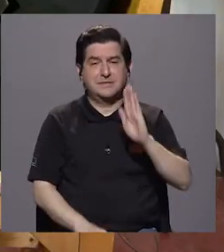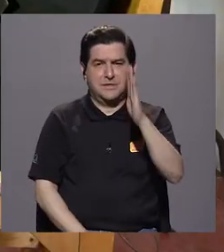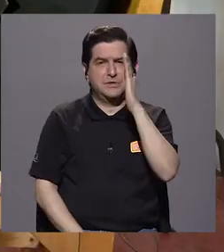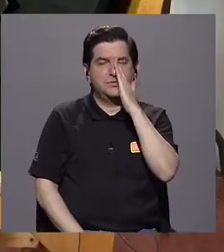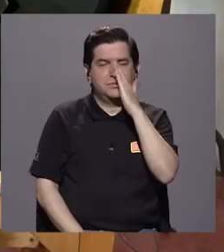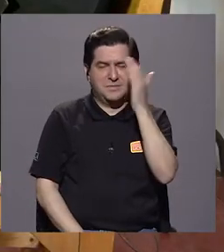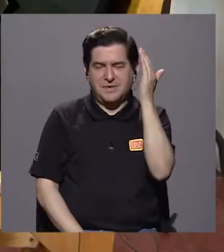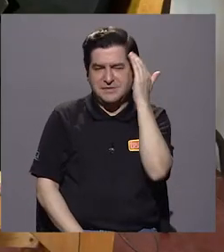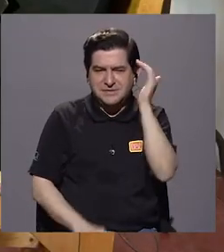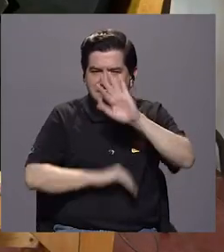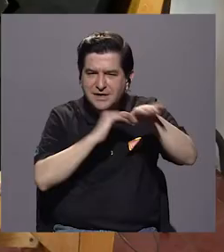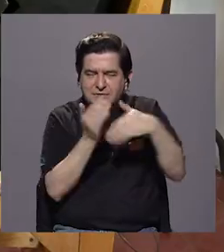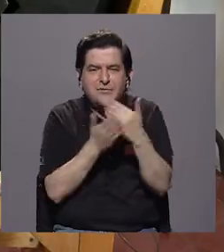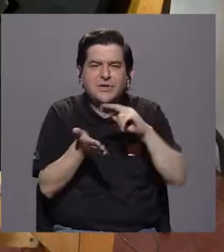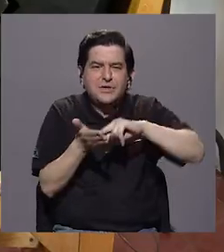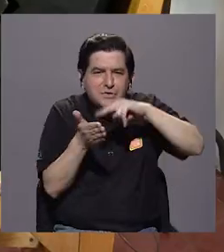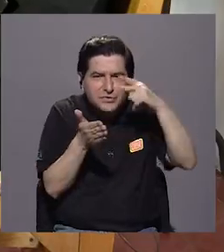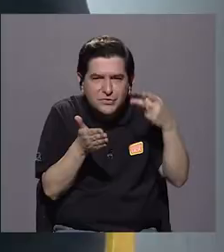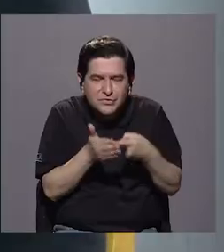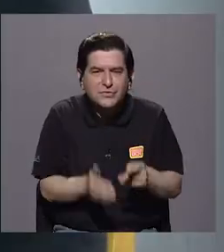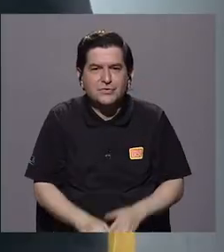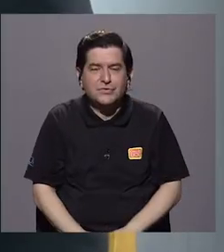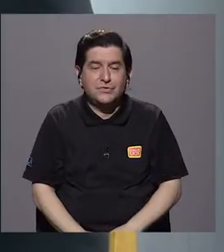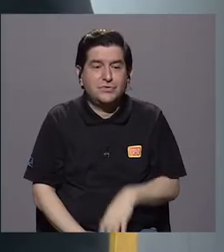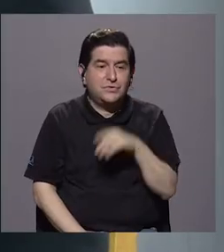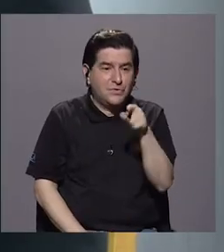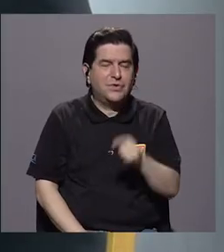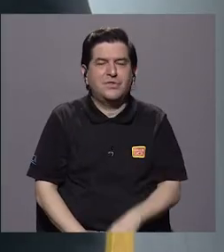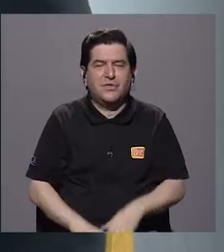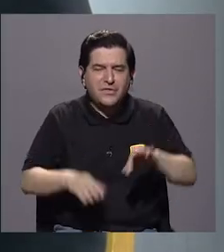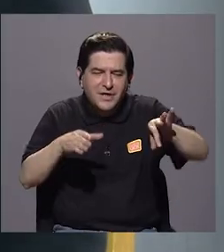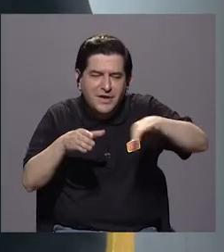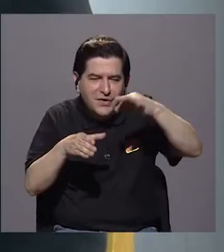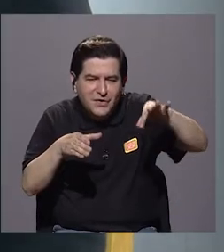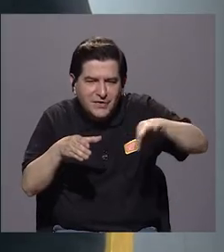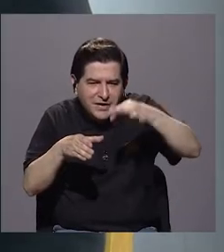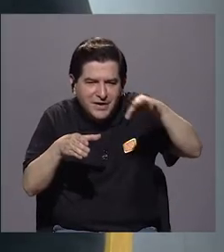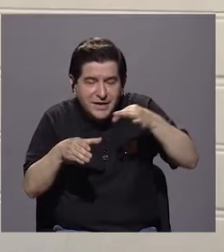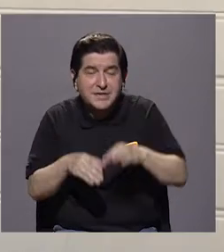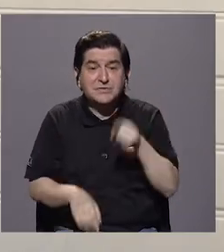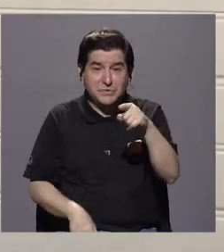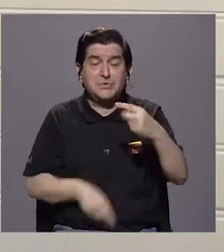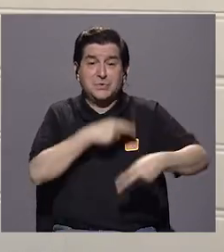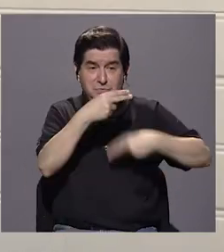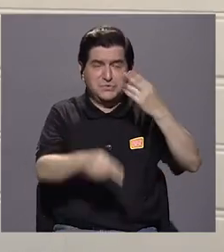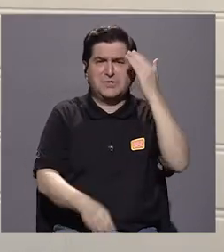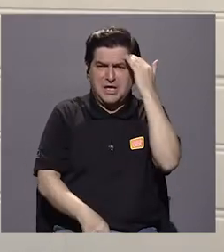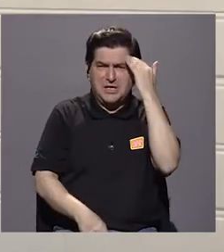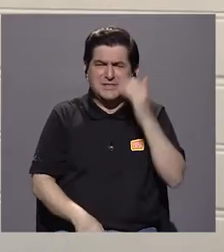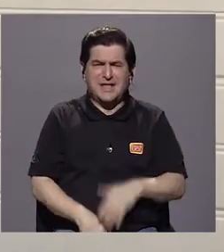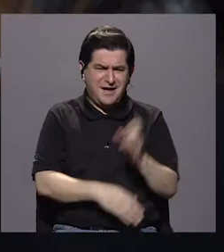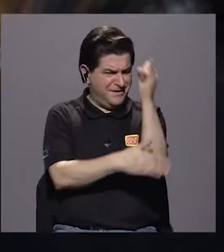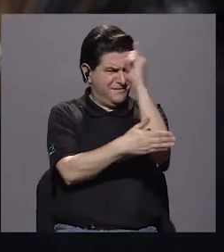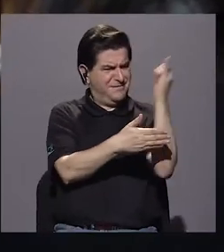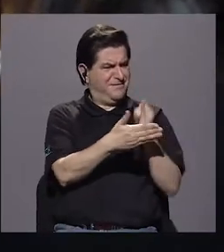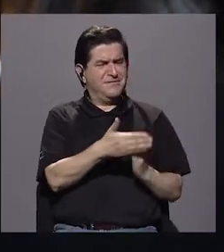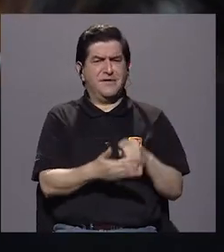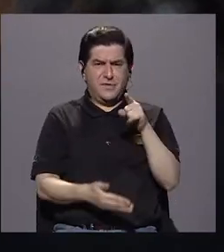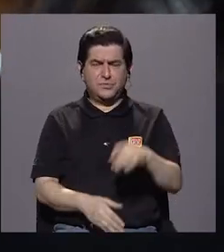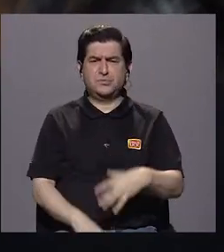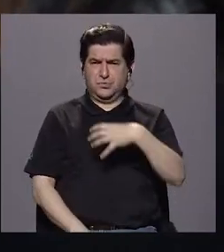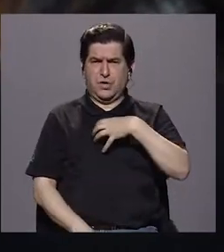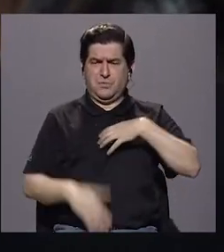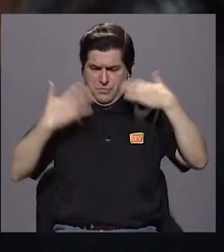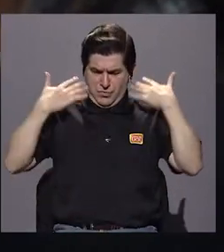bien todo lo que significa juntar el hilo Ah, y la aguja, y usted tiene esa sí. herencia y sabe mucho de diseño. Usted Sí. hace sus propios